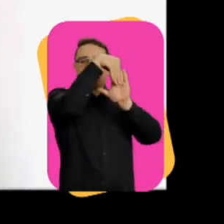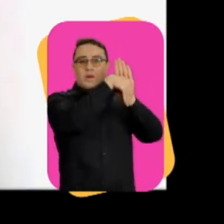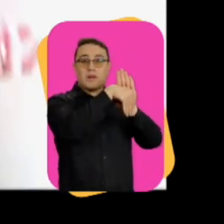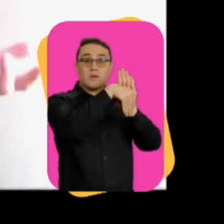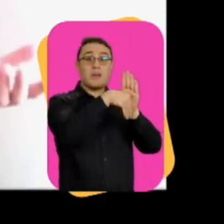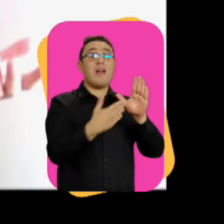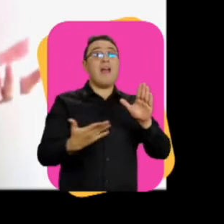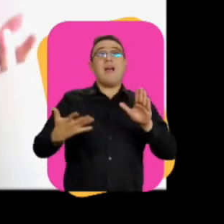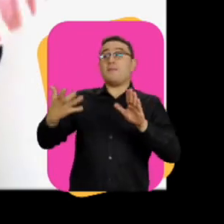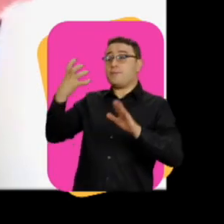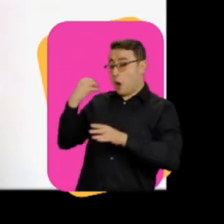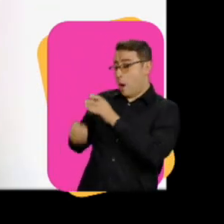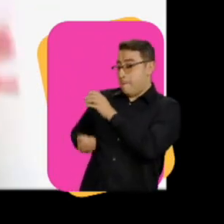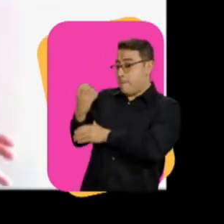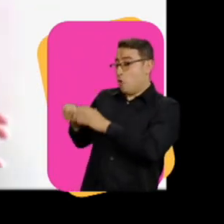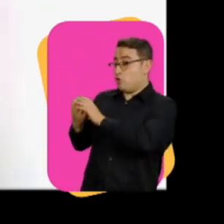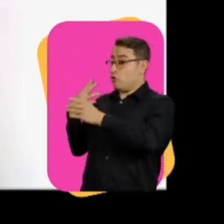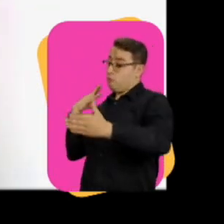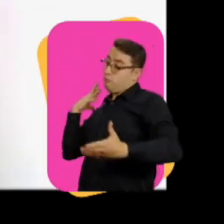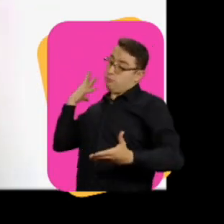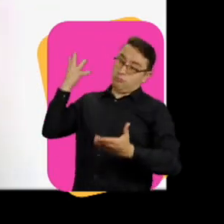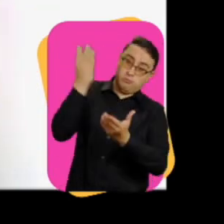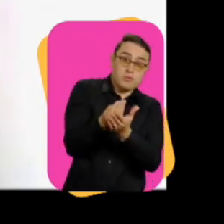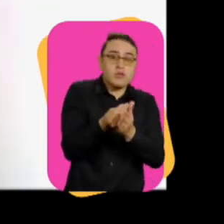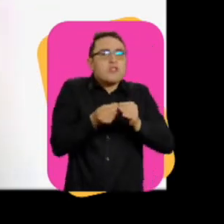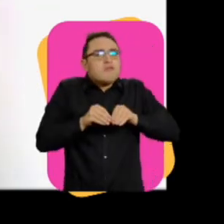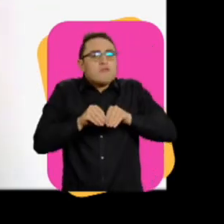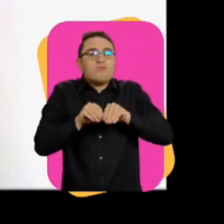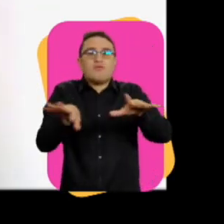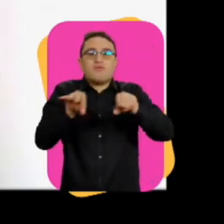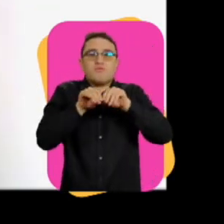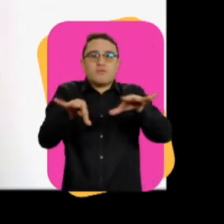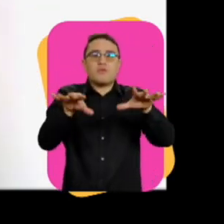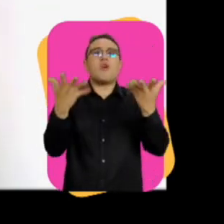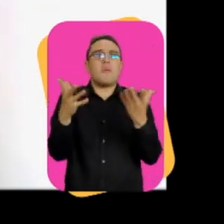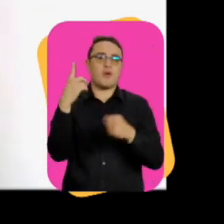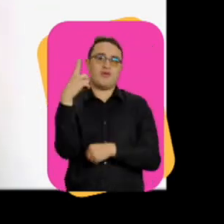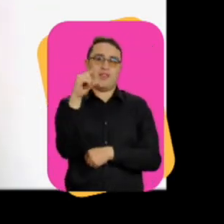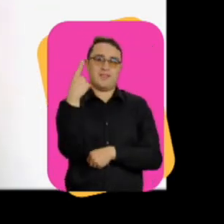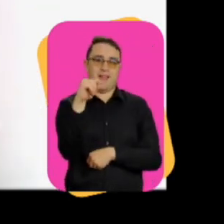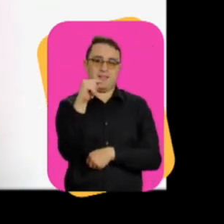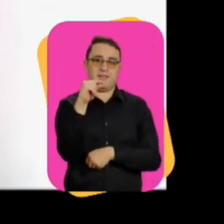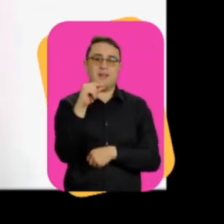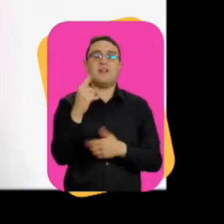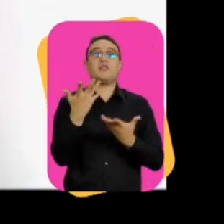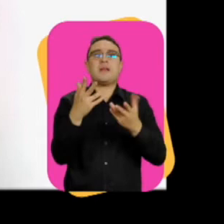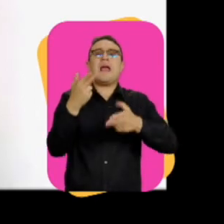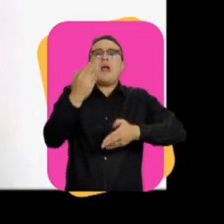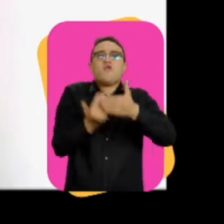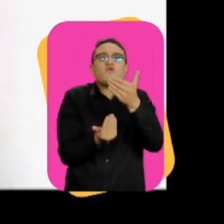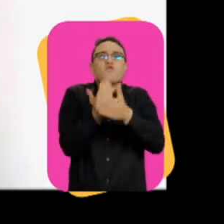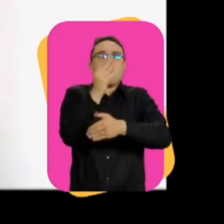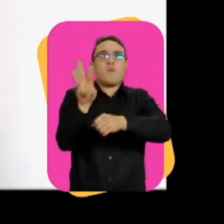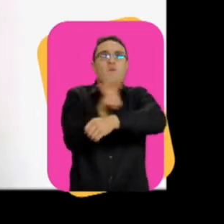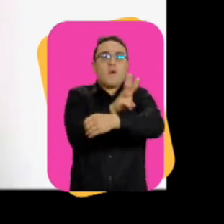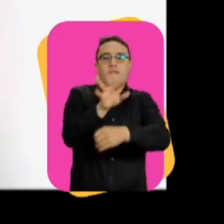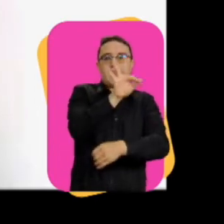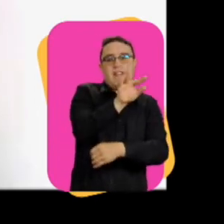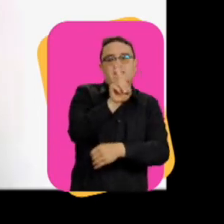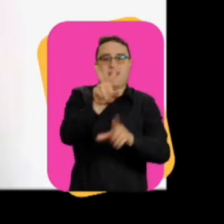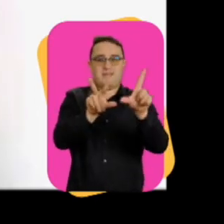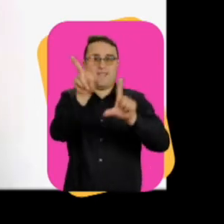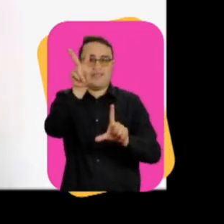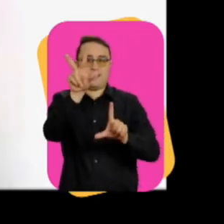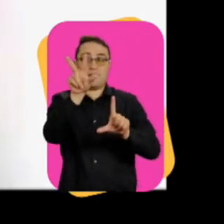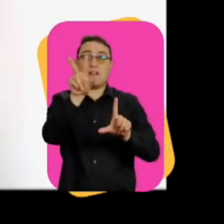contenidos que se han producido en el pasado y llevarlos a las pantallas digitales. Entonces hicimos TV13. Es una, pues